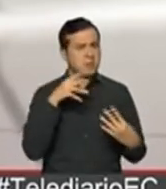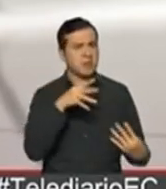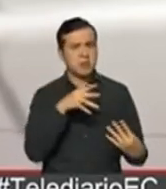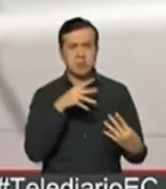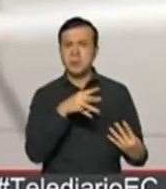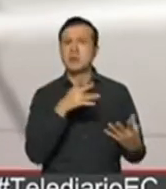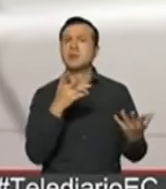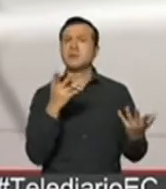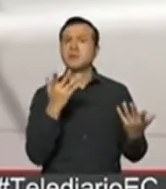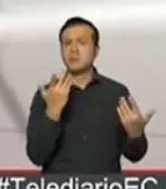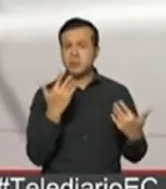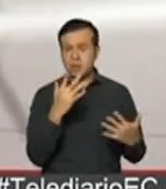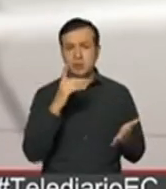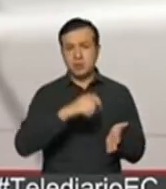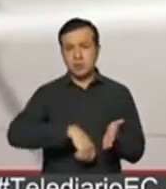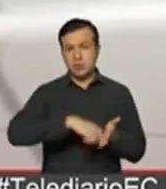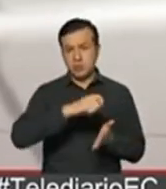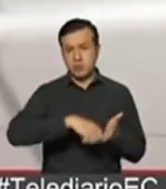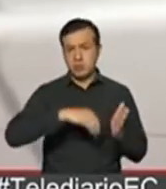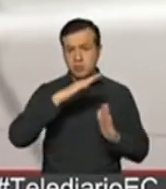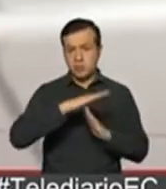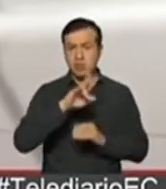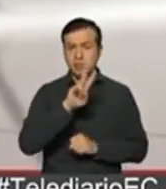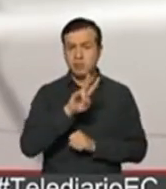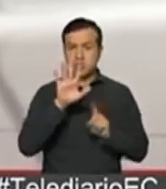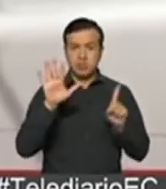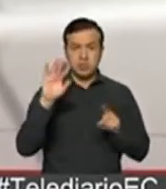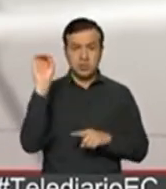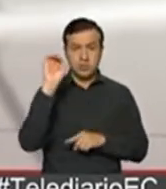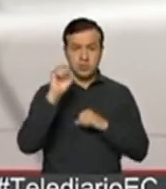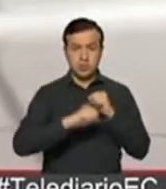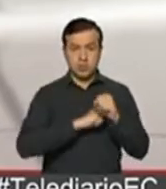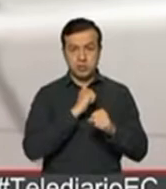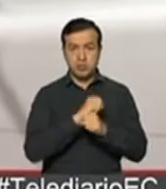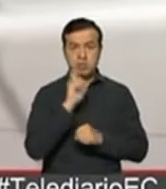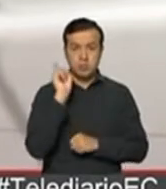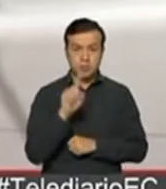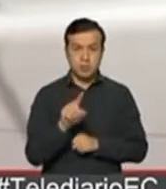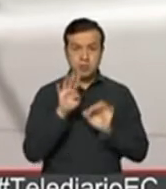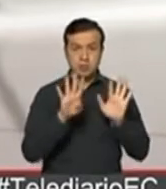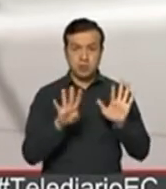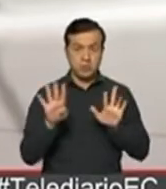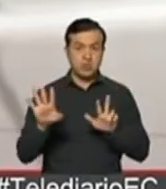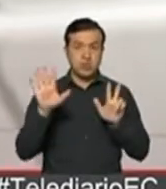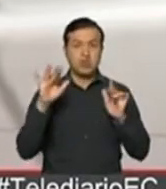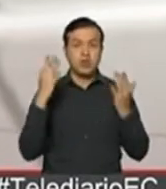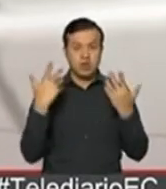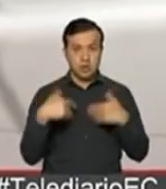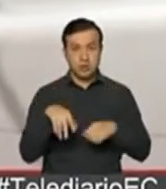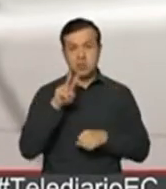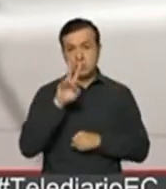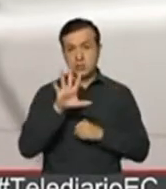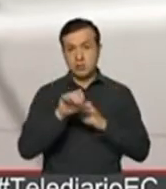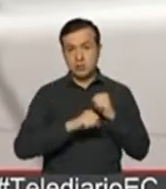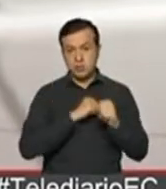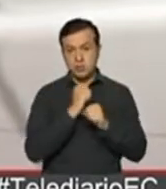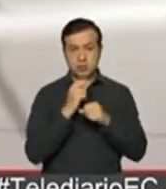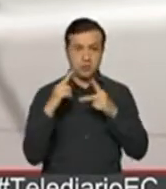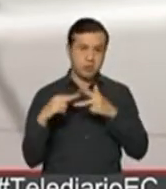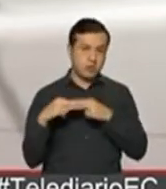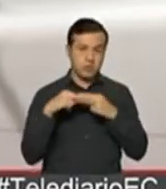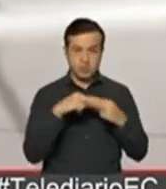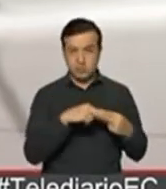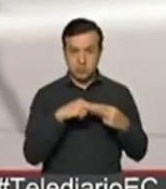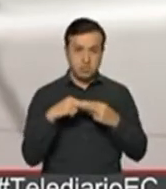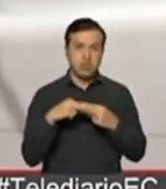finalizó con la firma de paz del 26 de octubre de 1998 y que hoy tenemos 25 años de relaciones